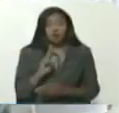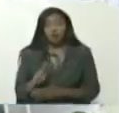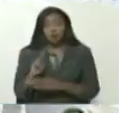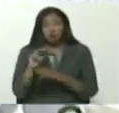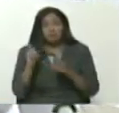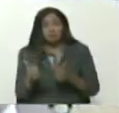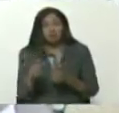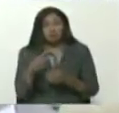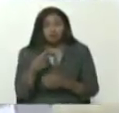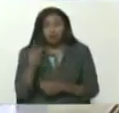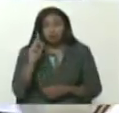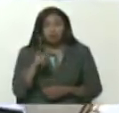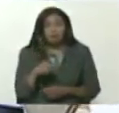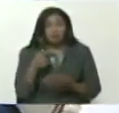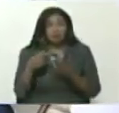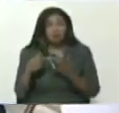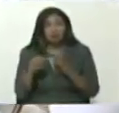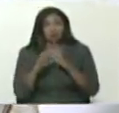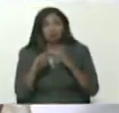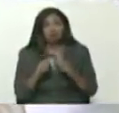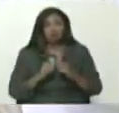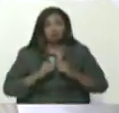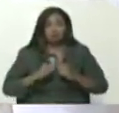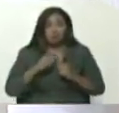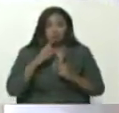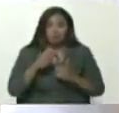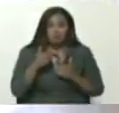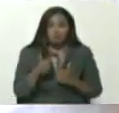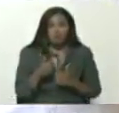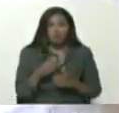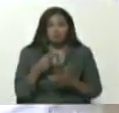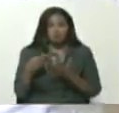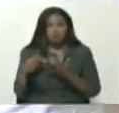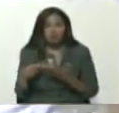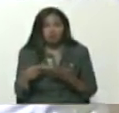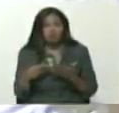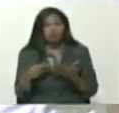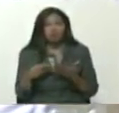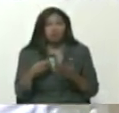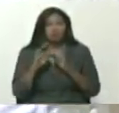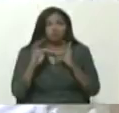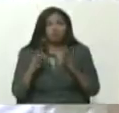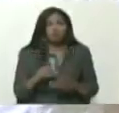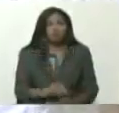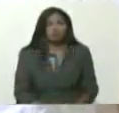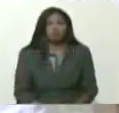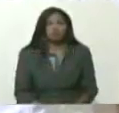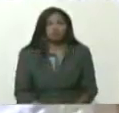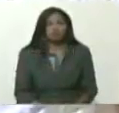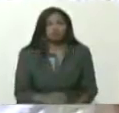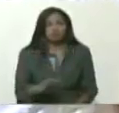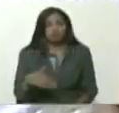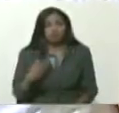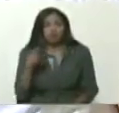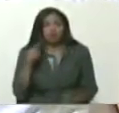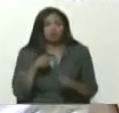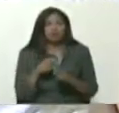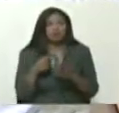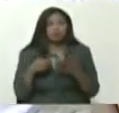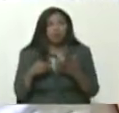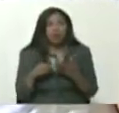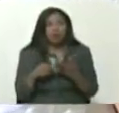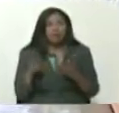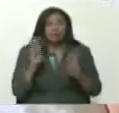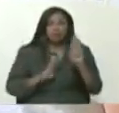hechos. Gordo los cuadernos estos para llevar distintas materias. Aquí puede llevar dos materias, matemática y biología, por